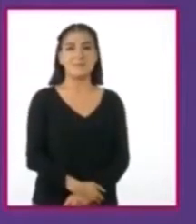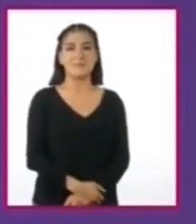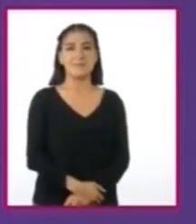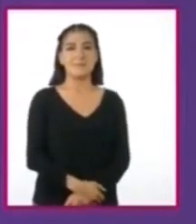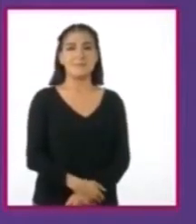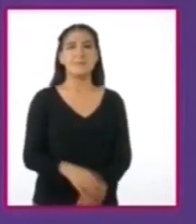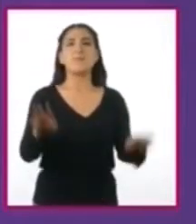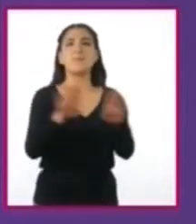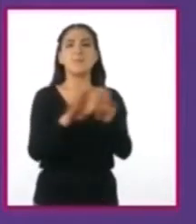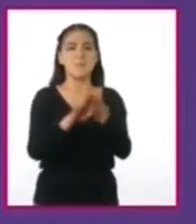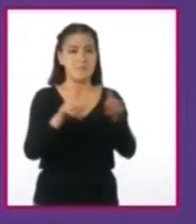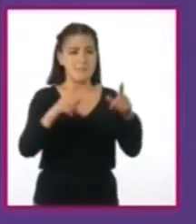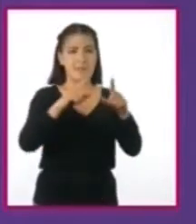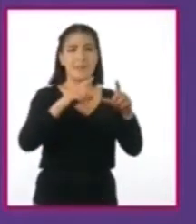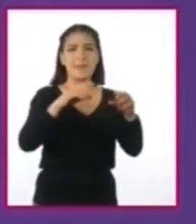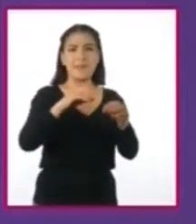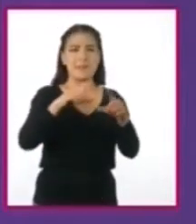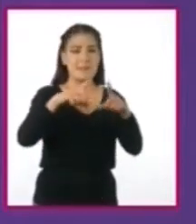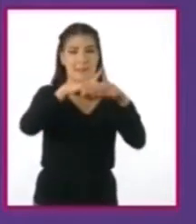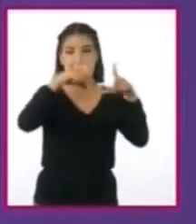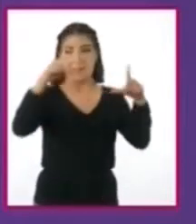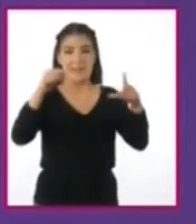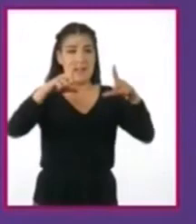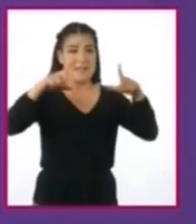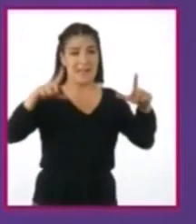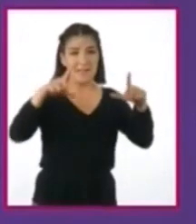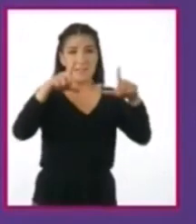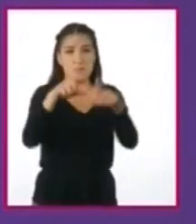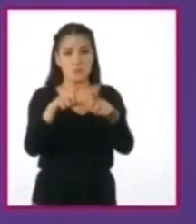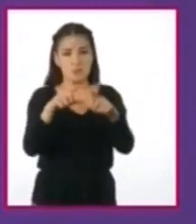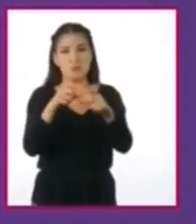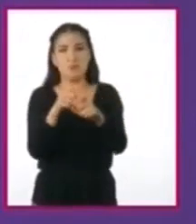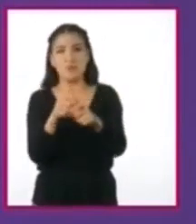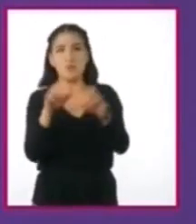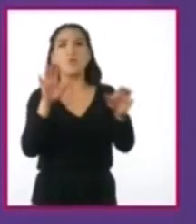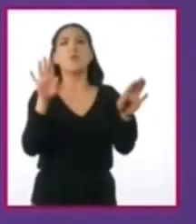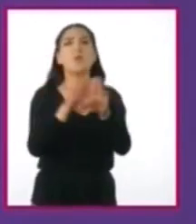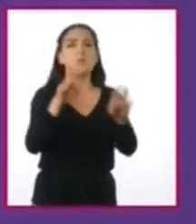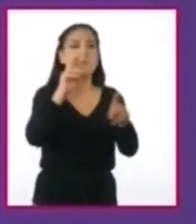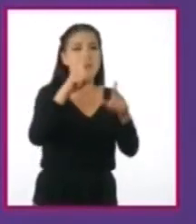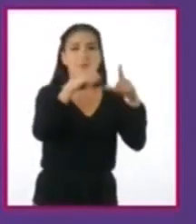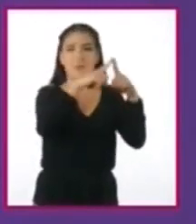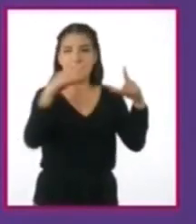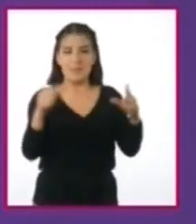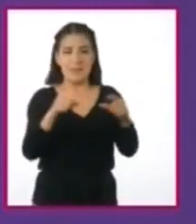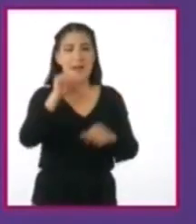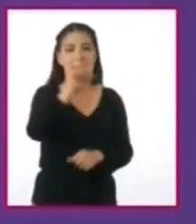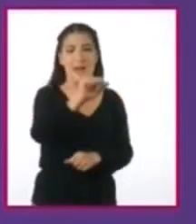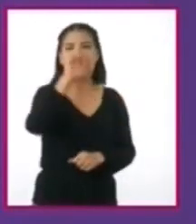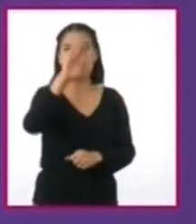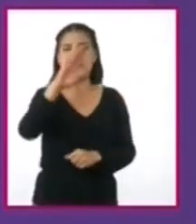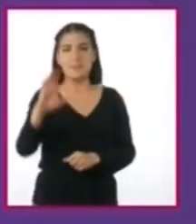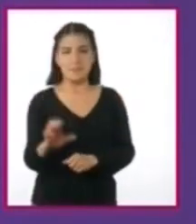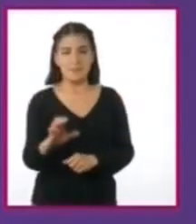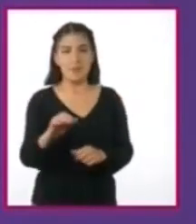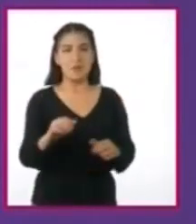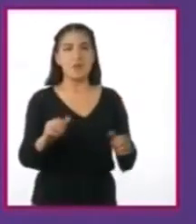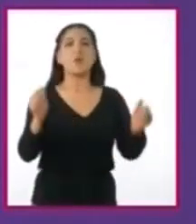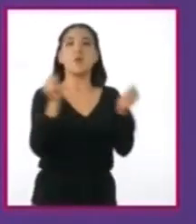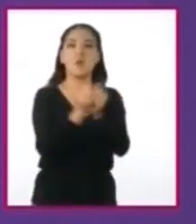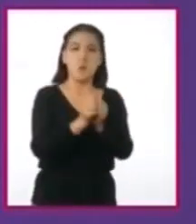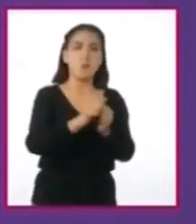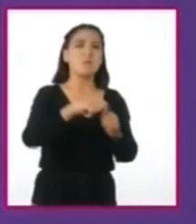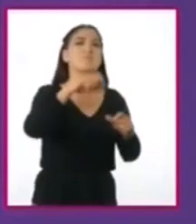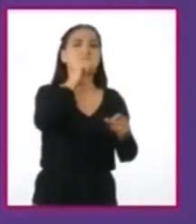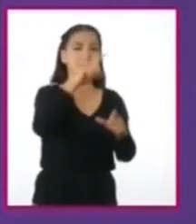¿Cómo son los tamaños de los triángulos equiláteros de cada lado del triángulo ABC con el triángulo